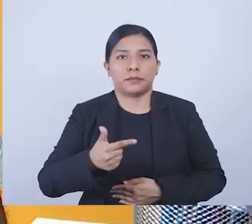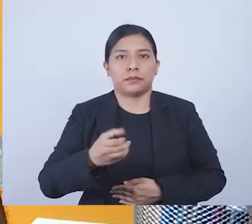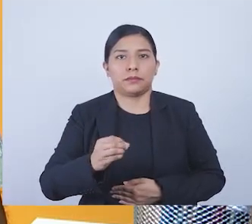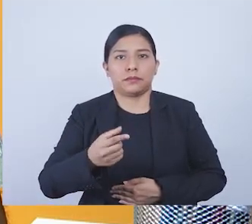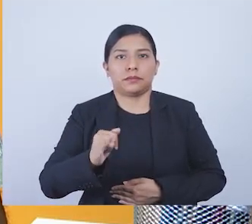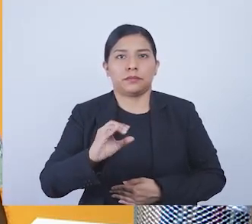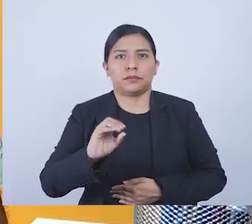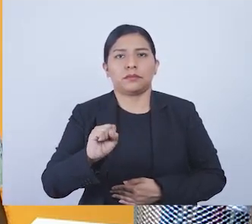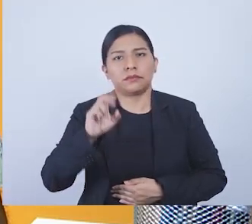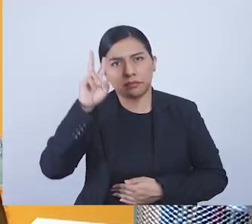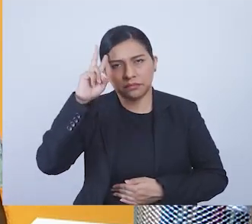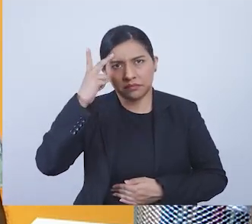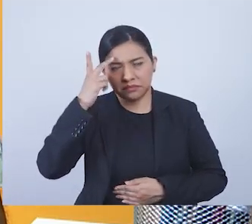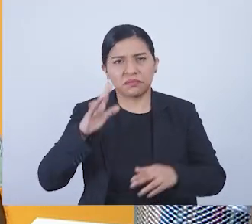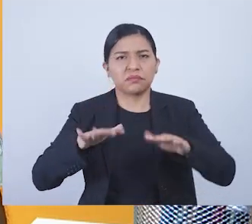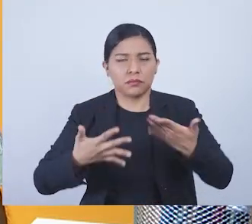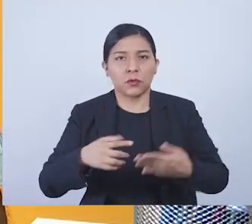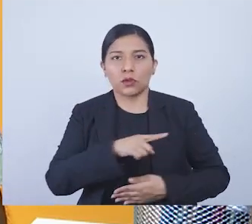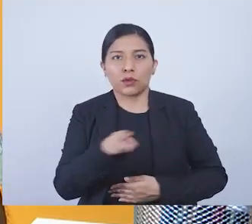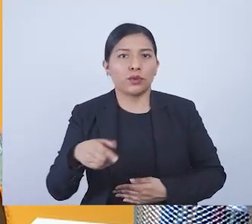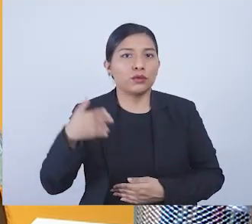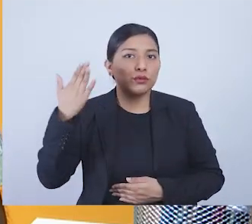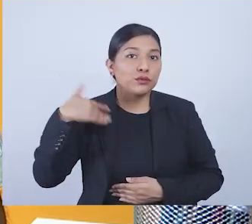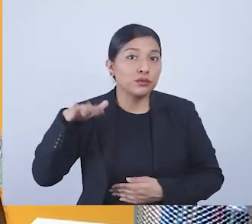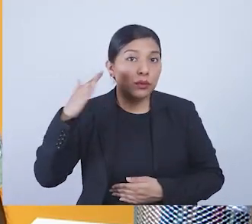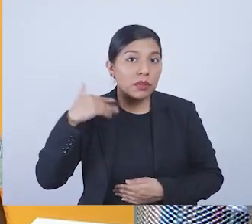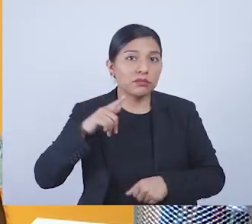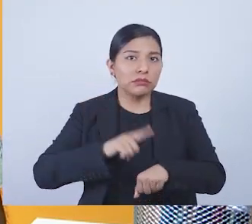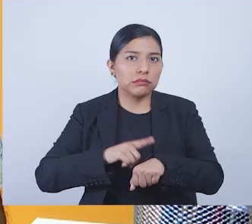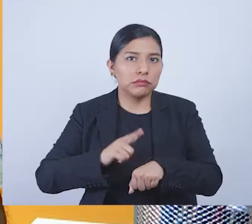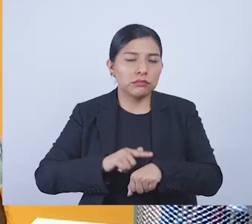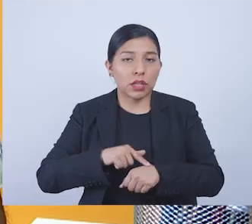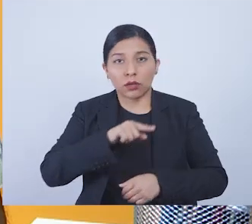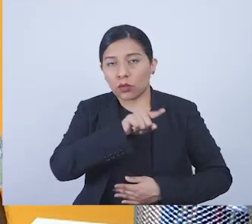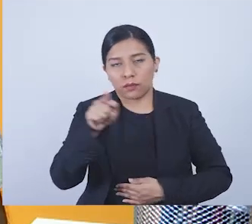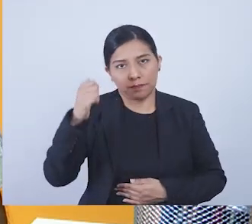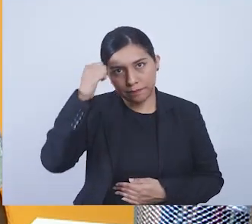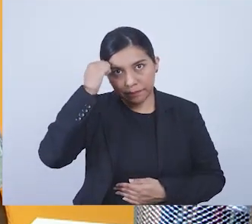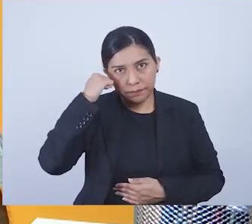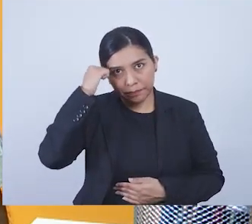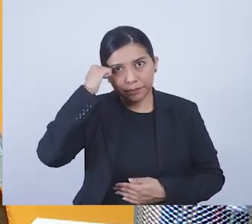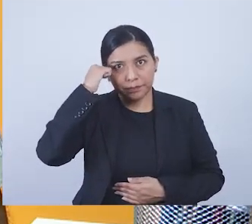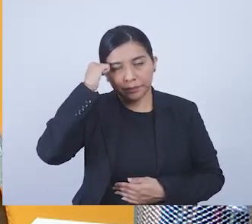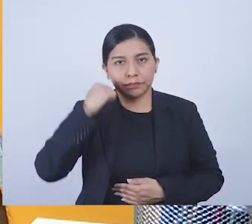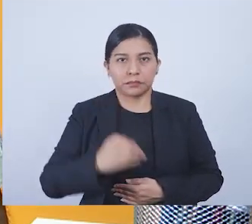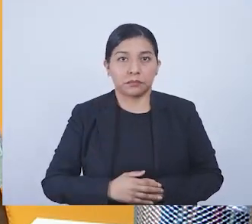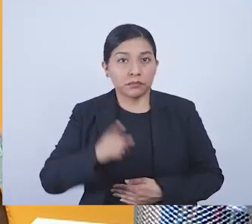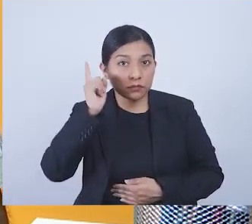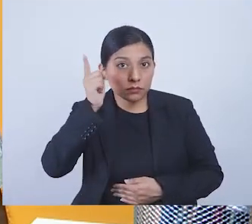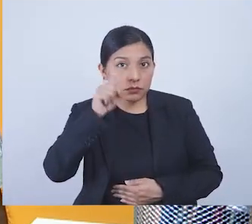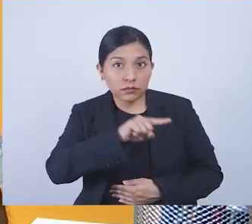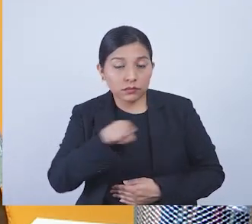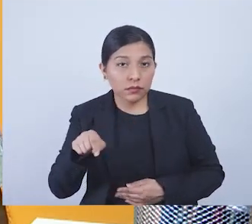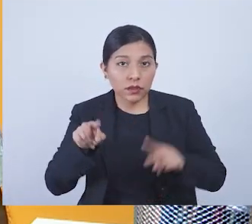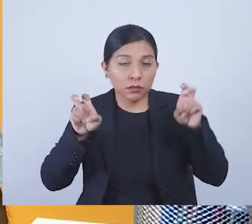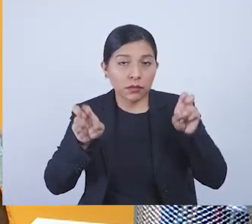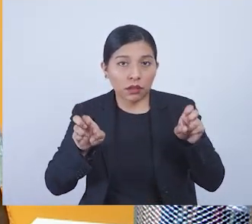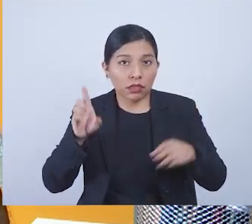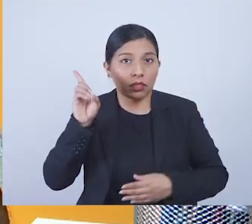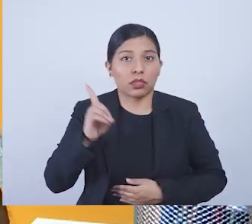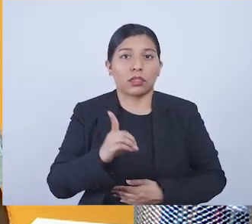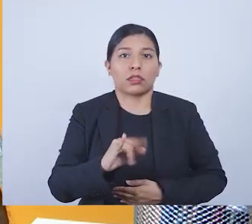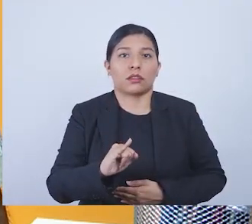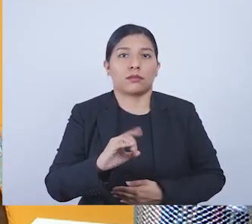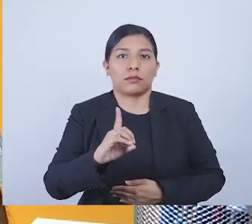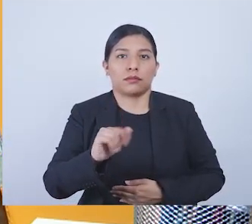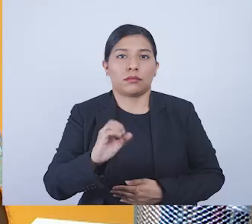que cotidianamente se van dando a partir de los aprendizajes. El profesor en la didáctica